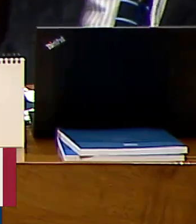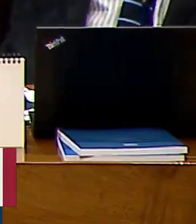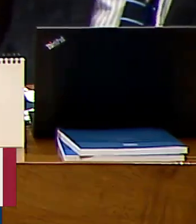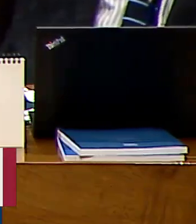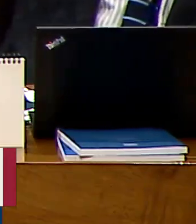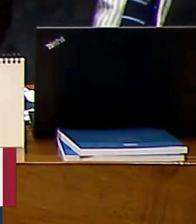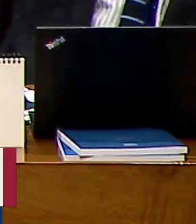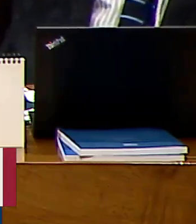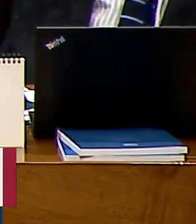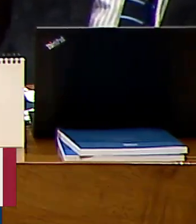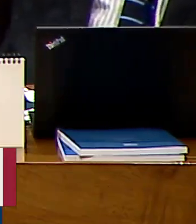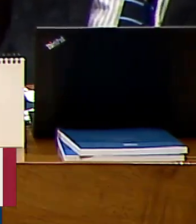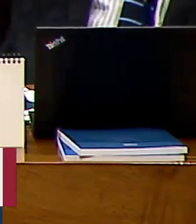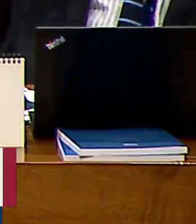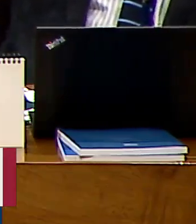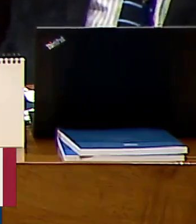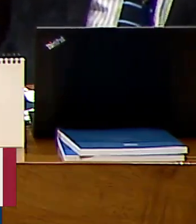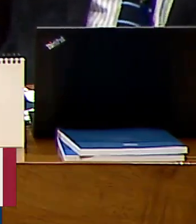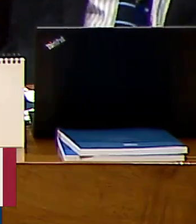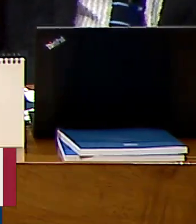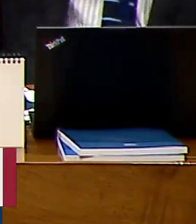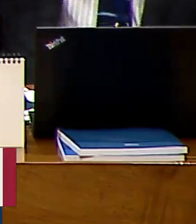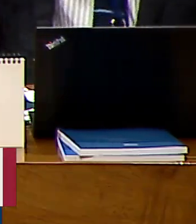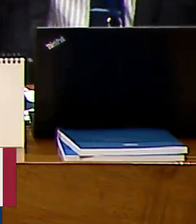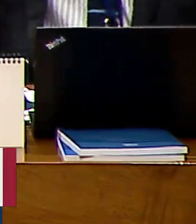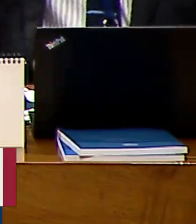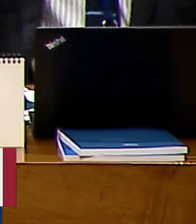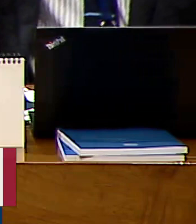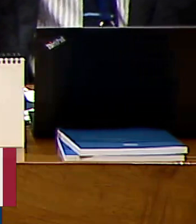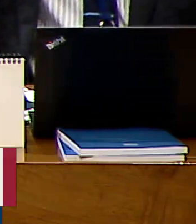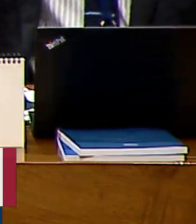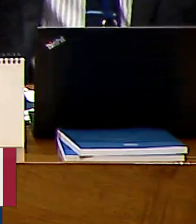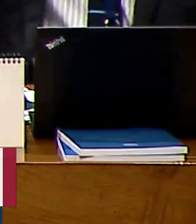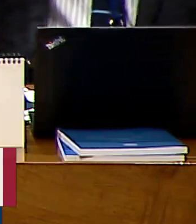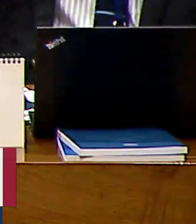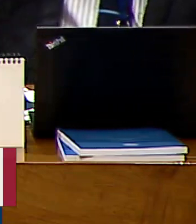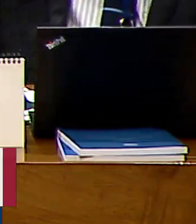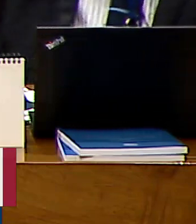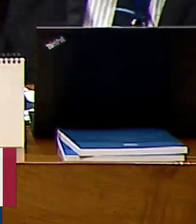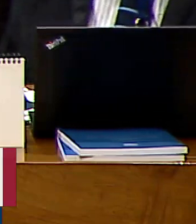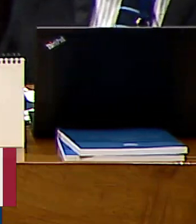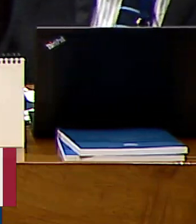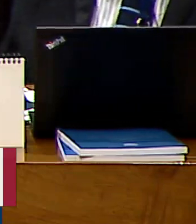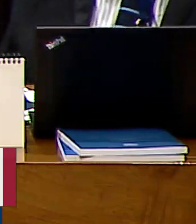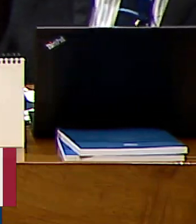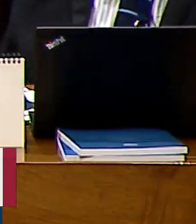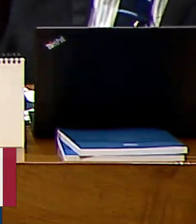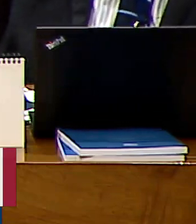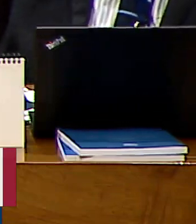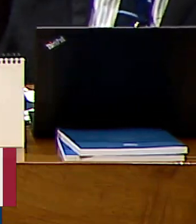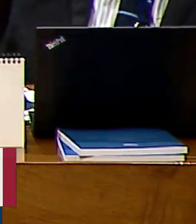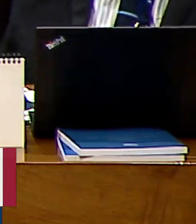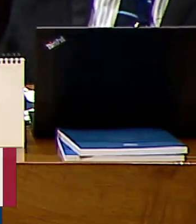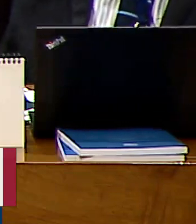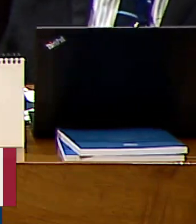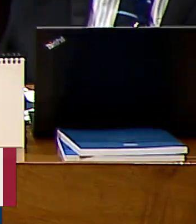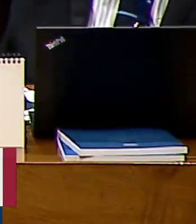dos subsecretarios, doña Alejandra Candia y don Sebastián Villarreal. Muy buenos